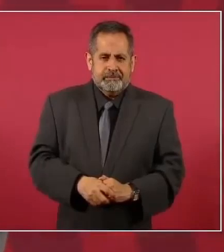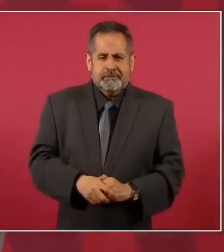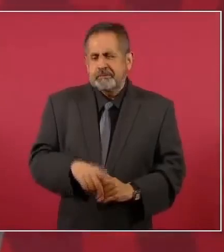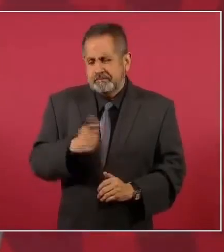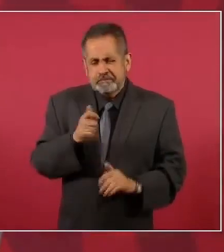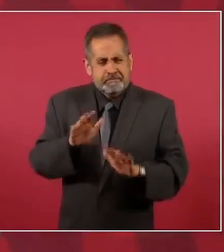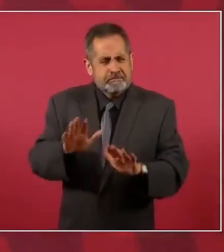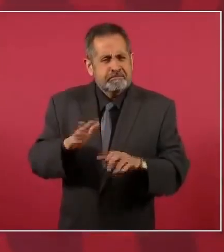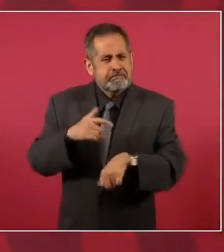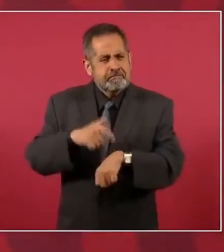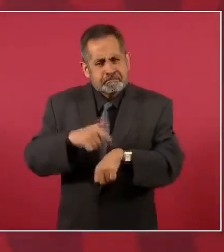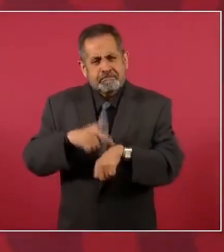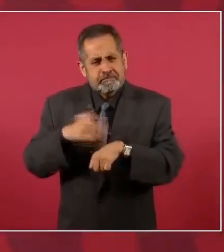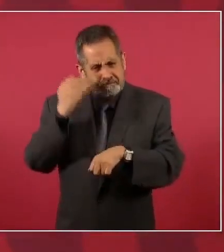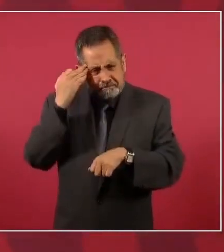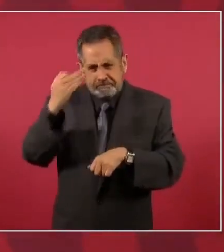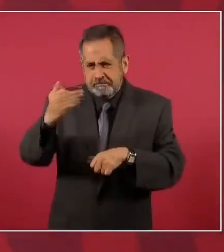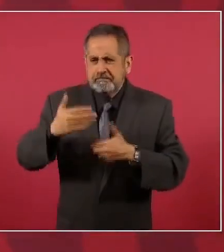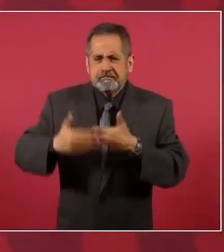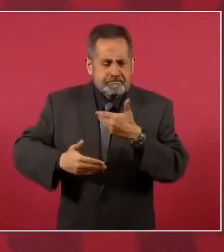tiempo.